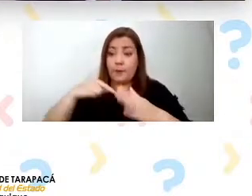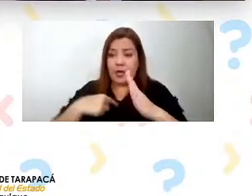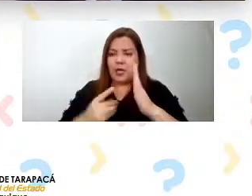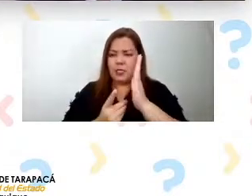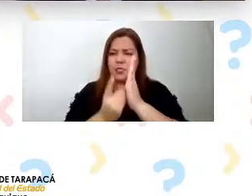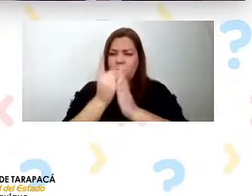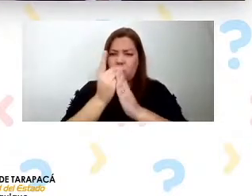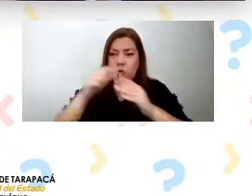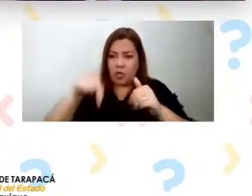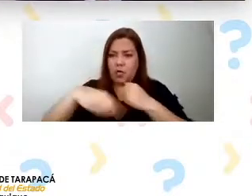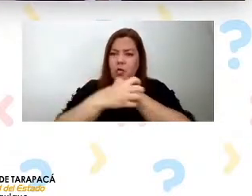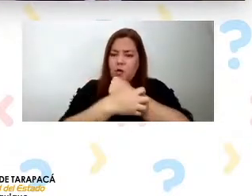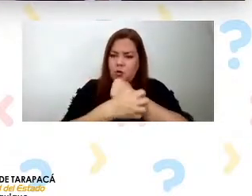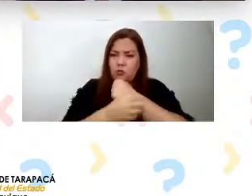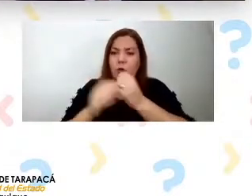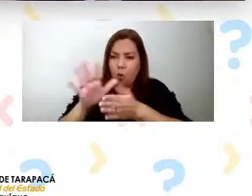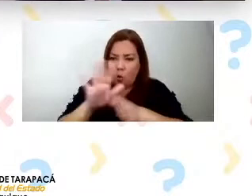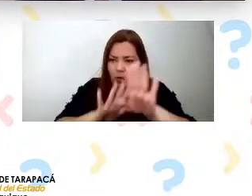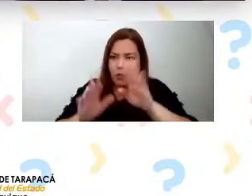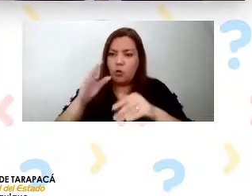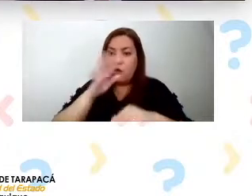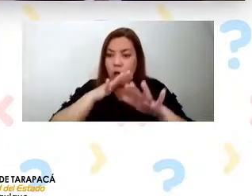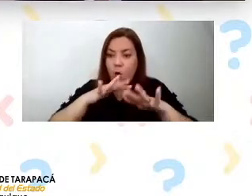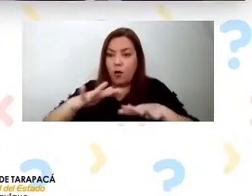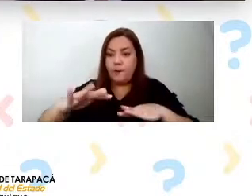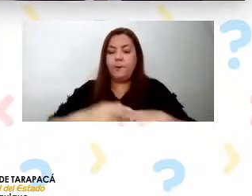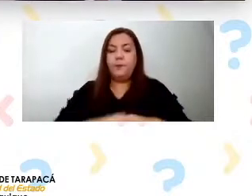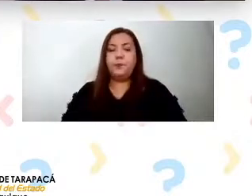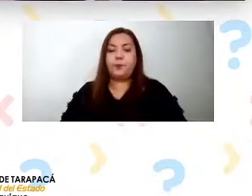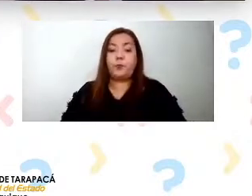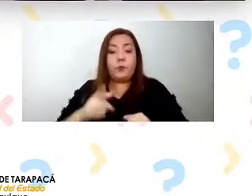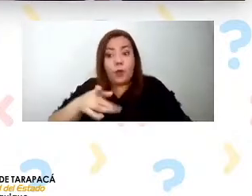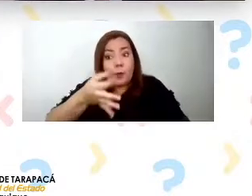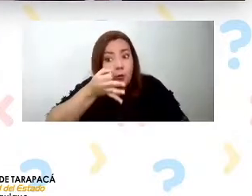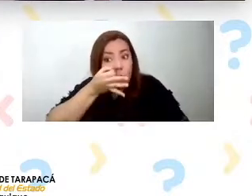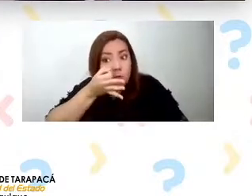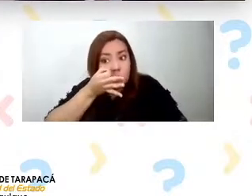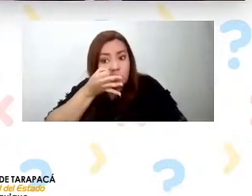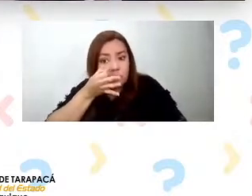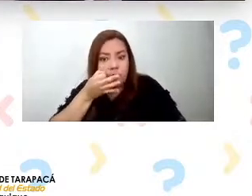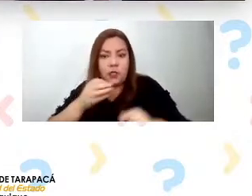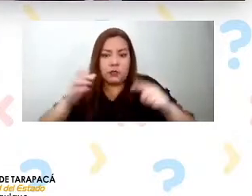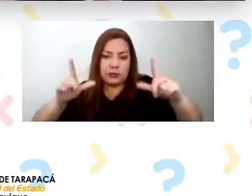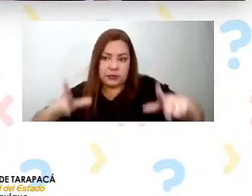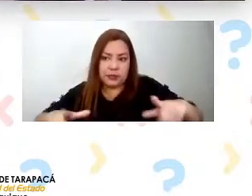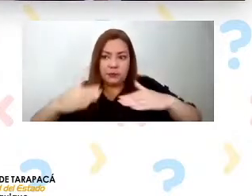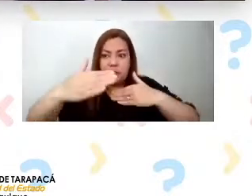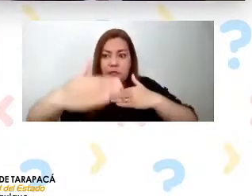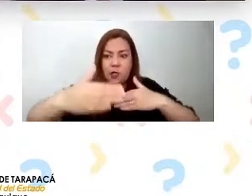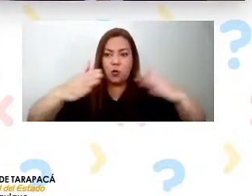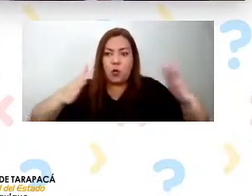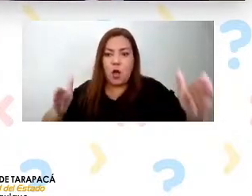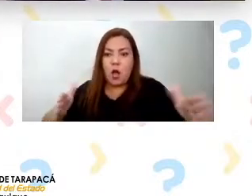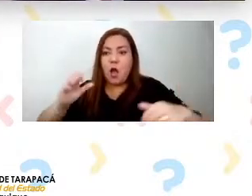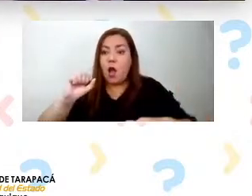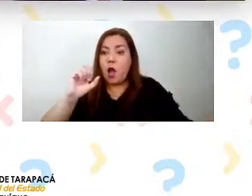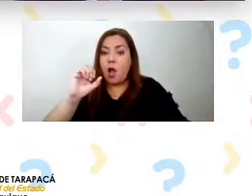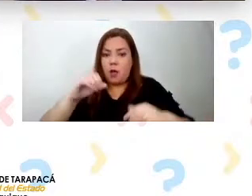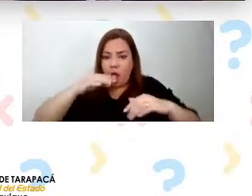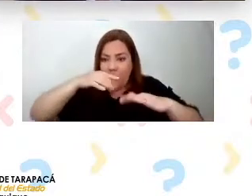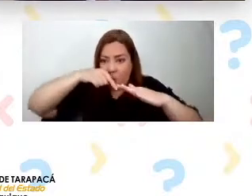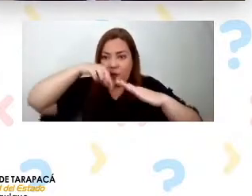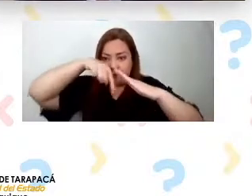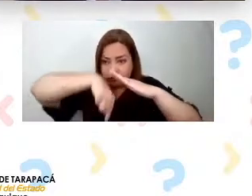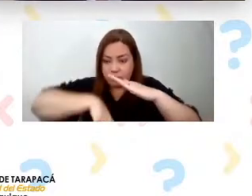región. Acá podemos observar, ¿no es cierto?, que está delimitado el acuífero y cómo estas que están